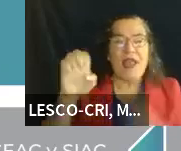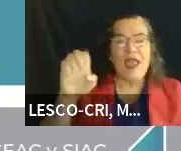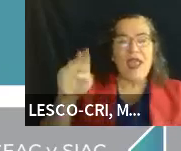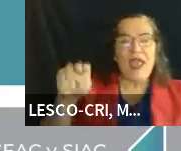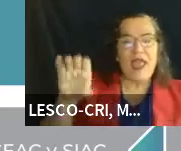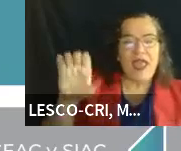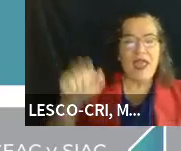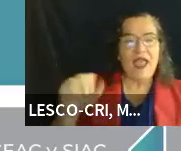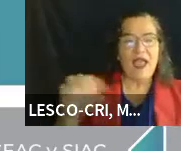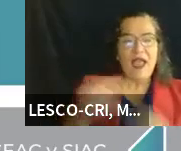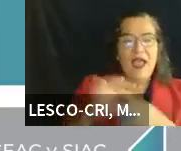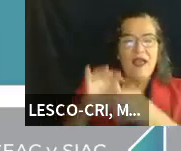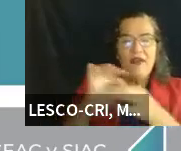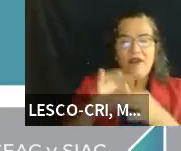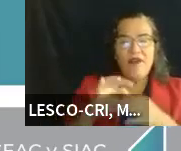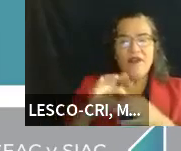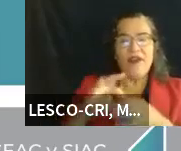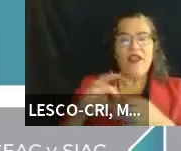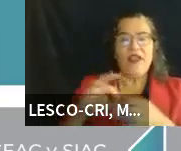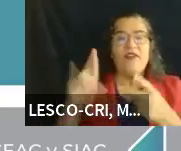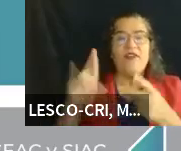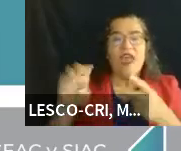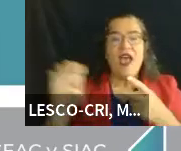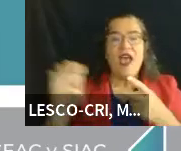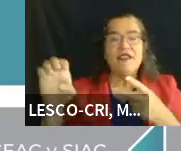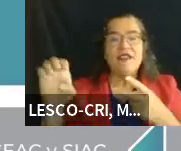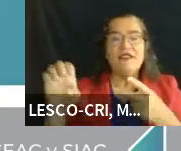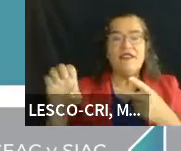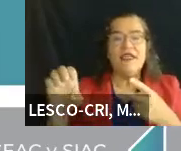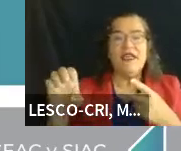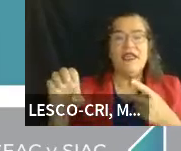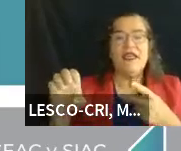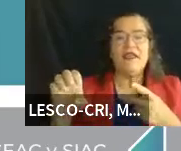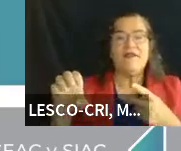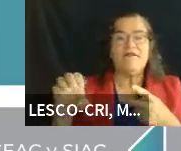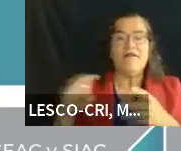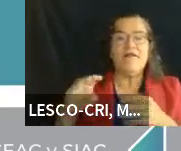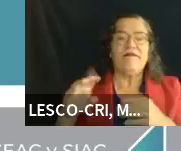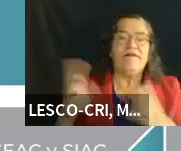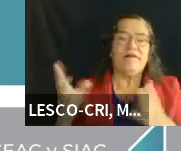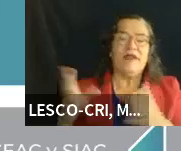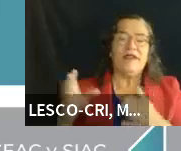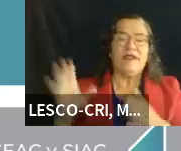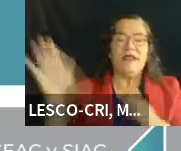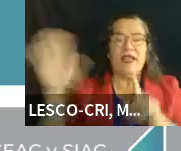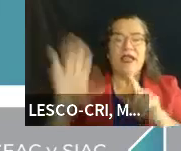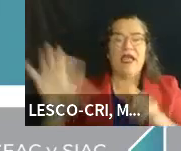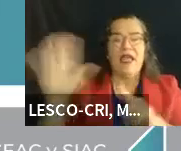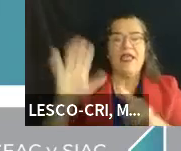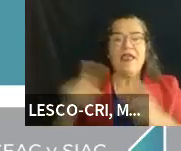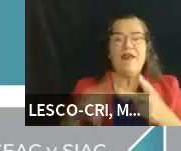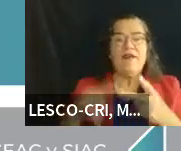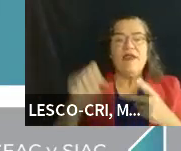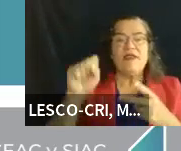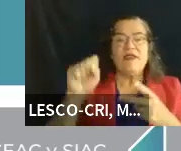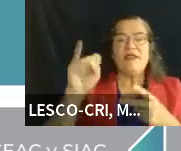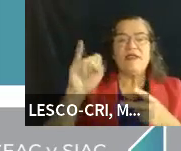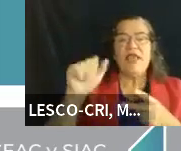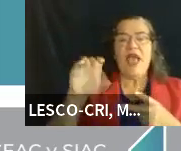calidad, RIACES, que es la red regional de Latinoamérica y el Caribe para todo lo que es aseguramiento de la calidad, SIACES, que es una